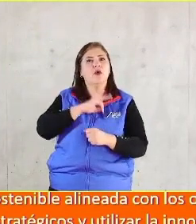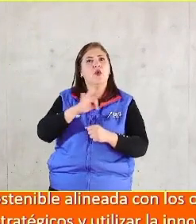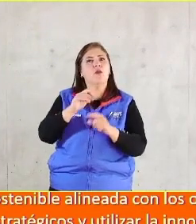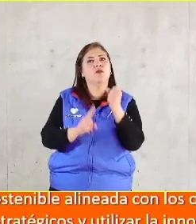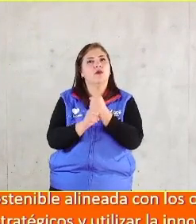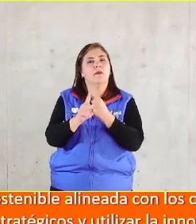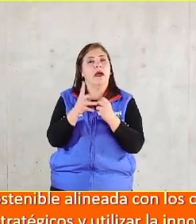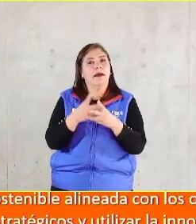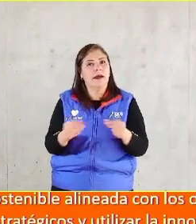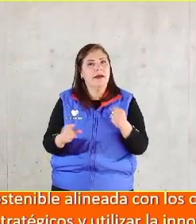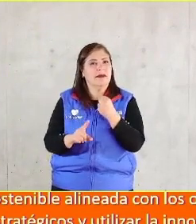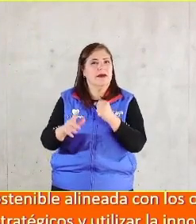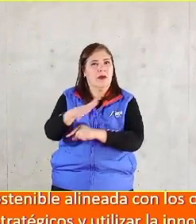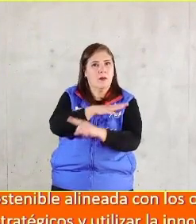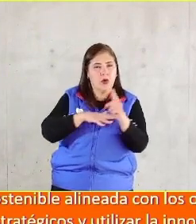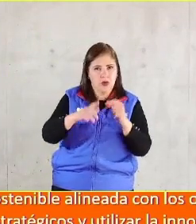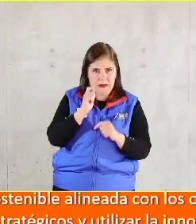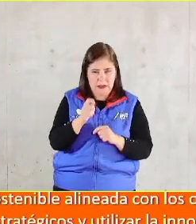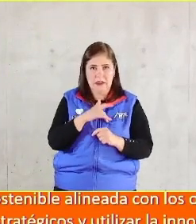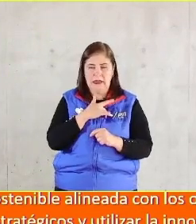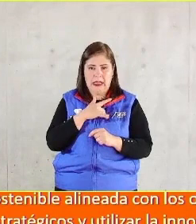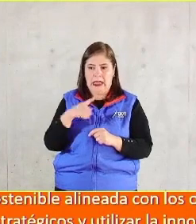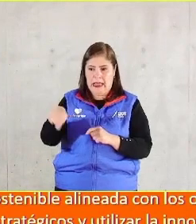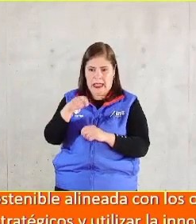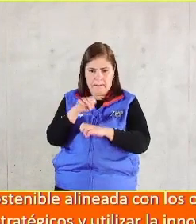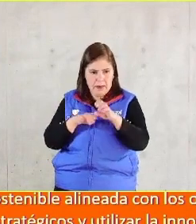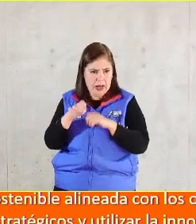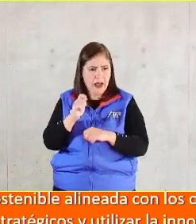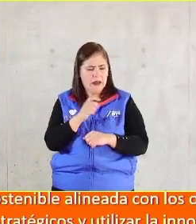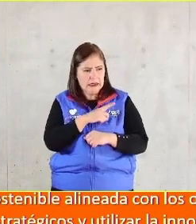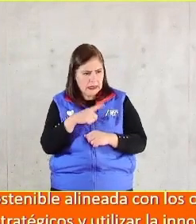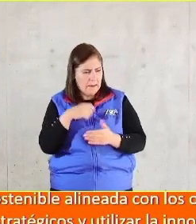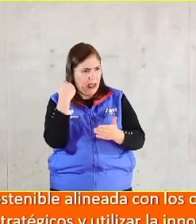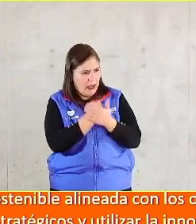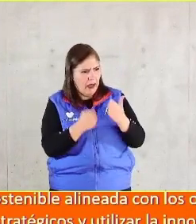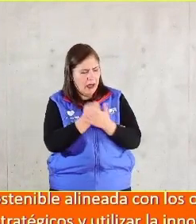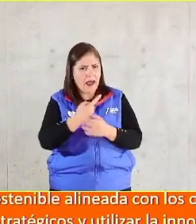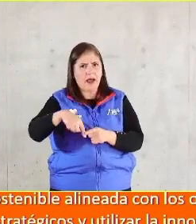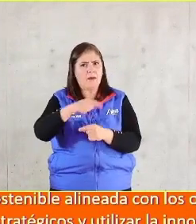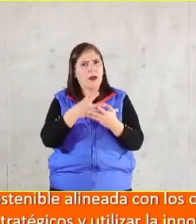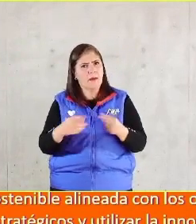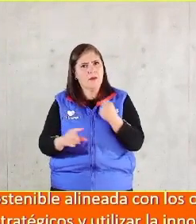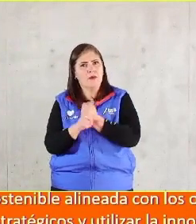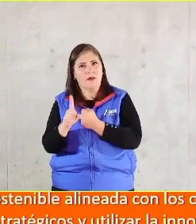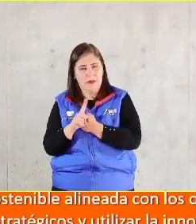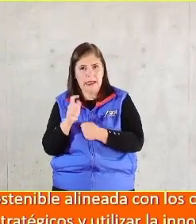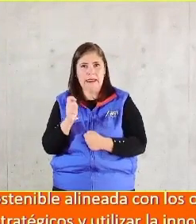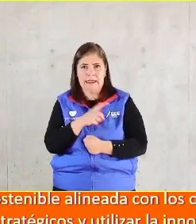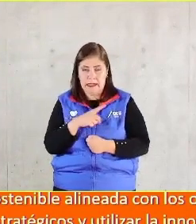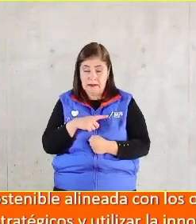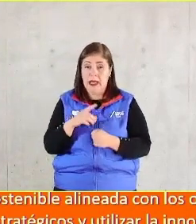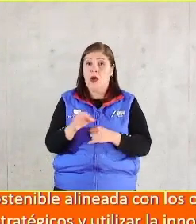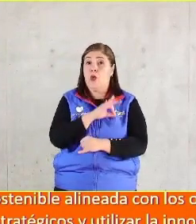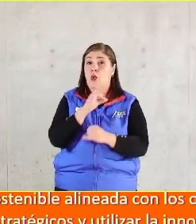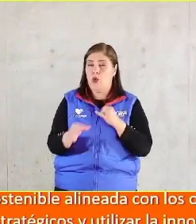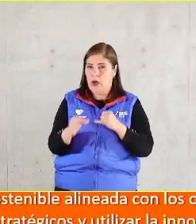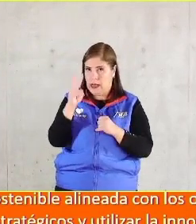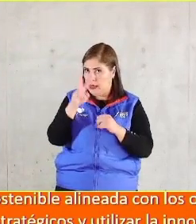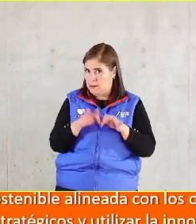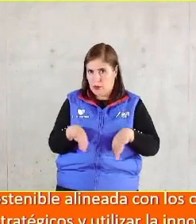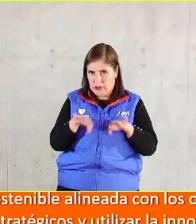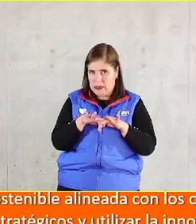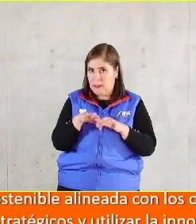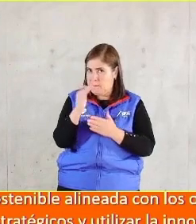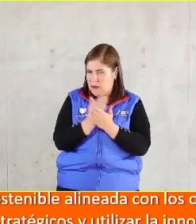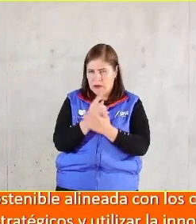propios empleados nos exigen una posición activa sobre los problemas. Y por último, y no menos importante, yo diría que para